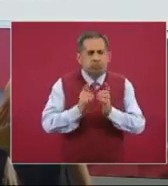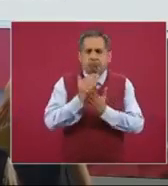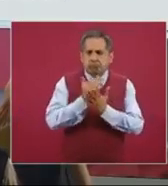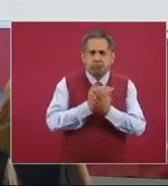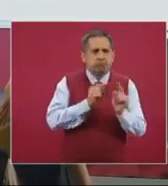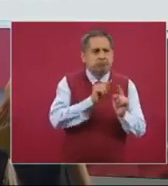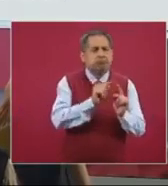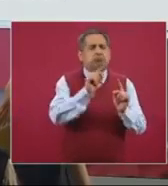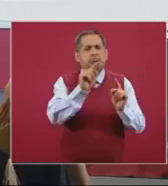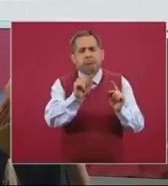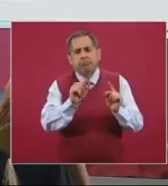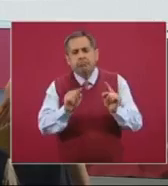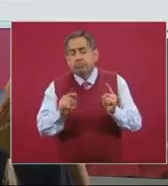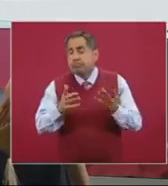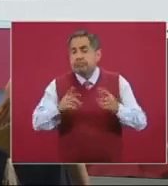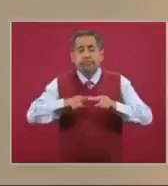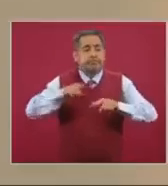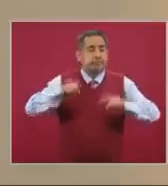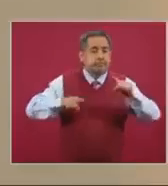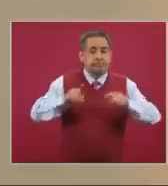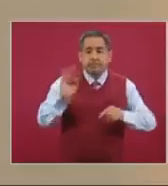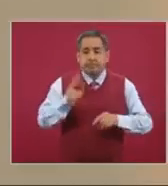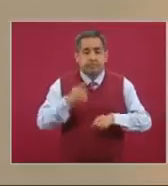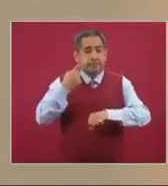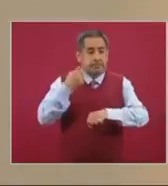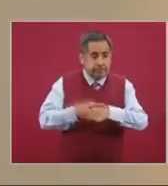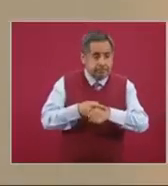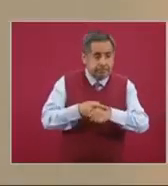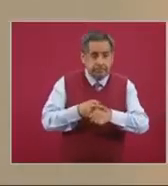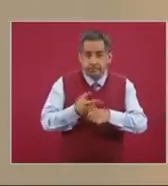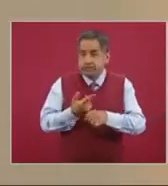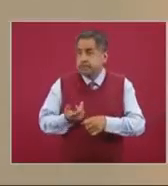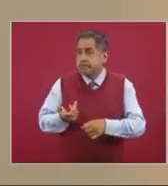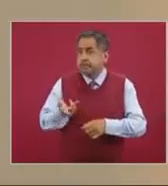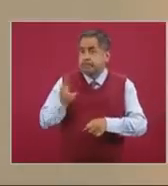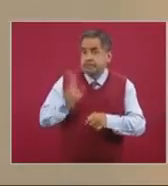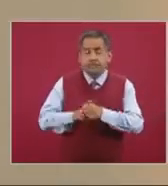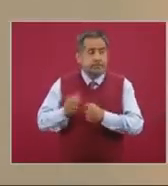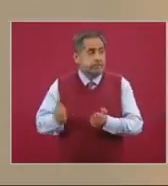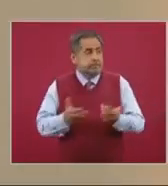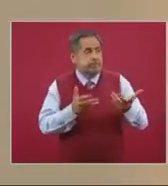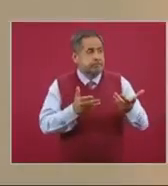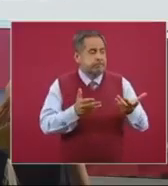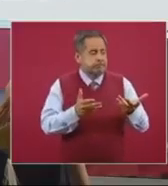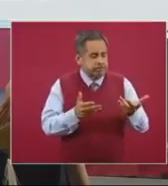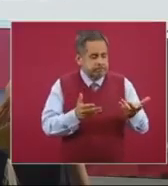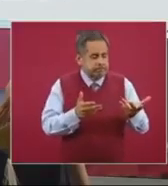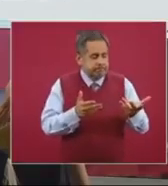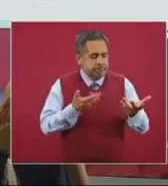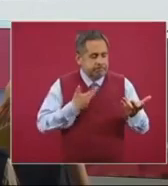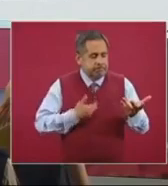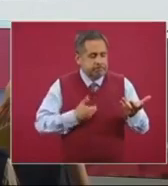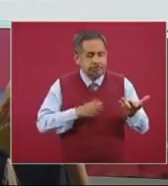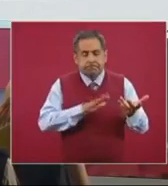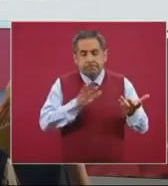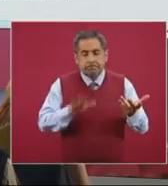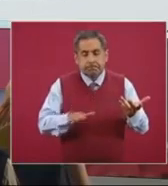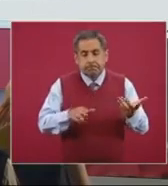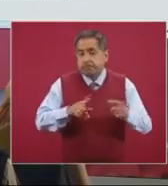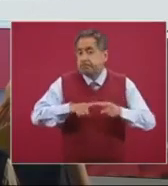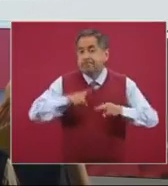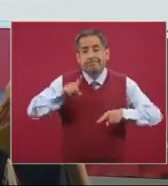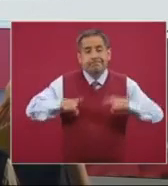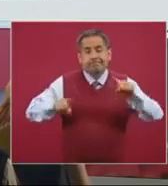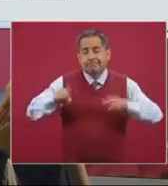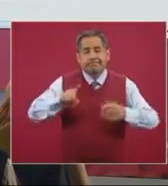se contagian, que enferman, que se hospitalizan y eventualmente que pudieran perder la vida si se presenta una alta